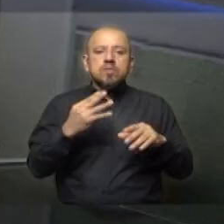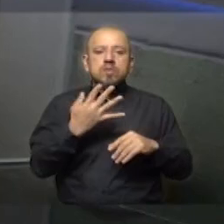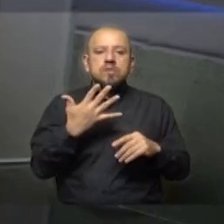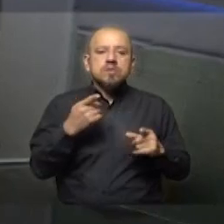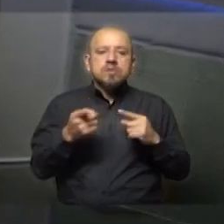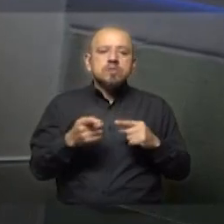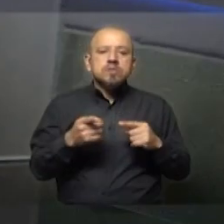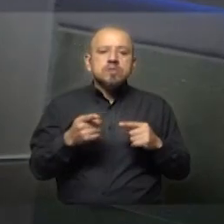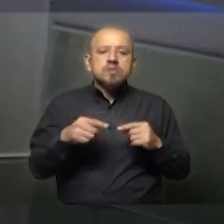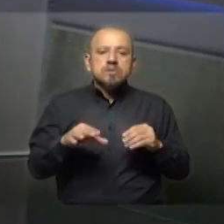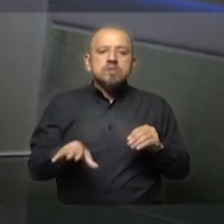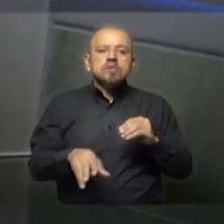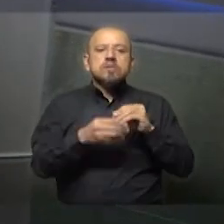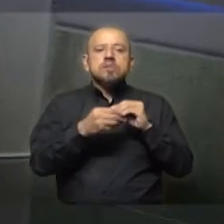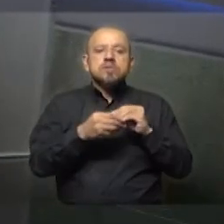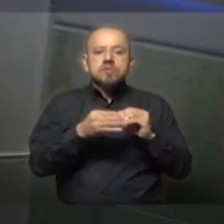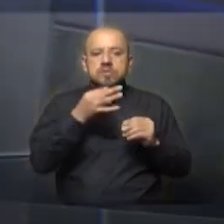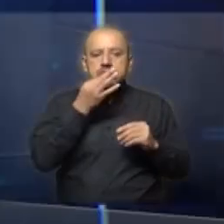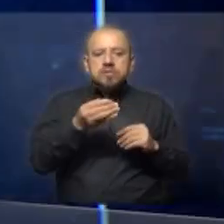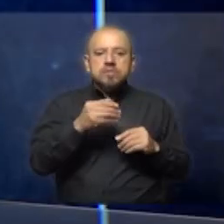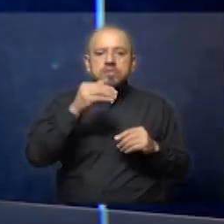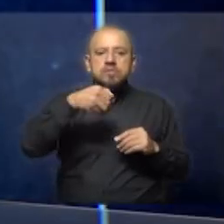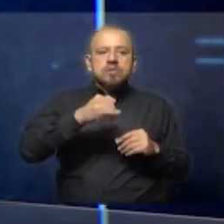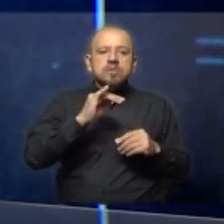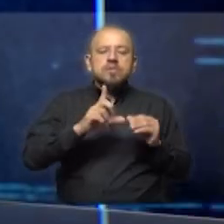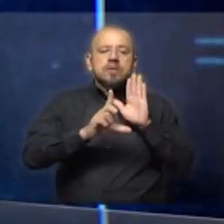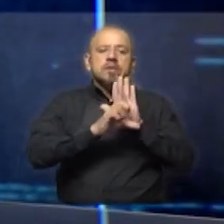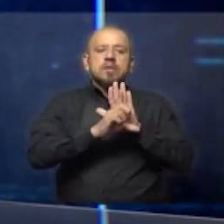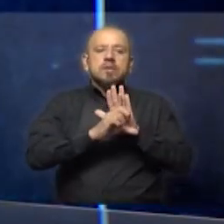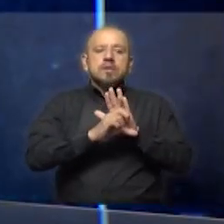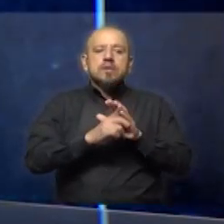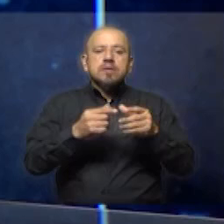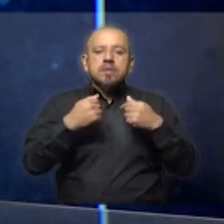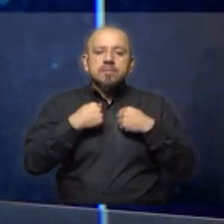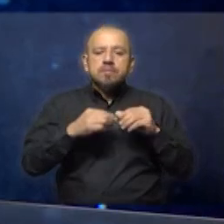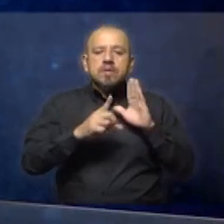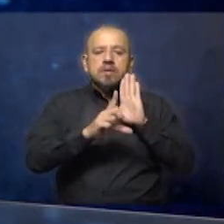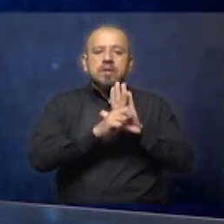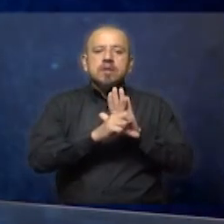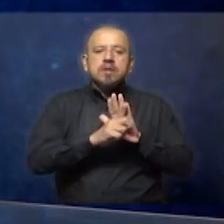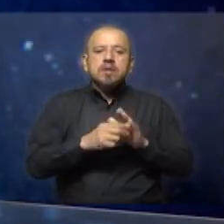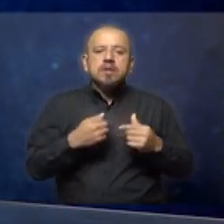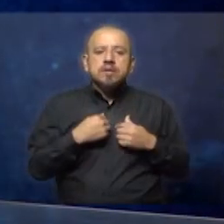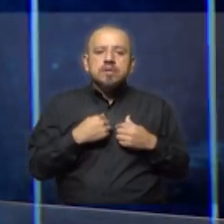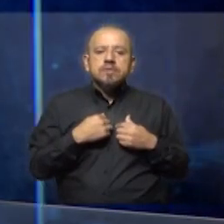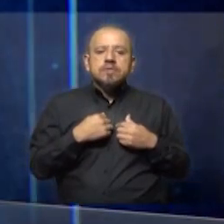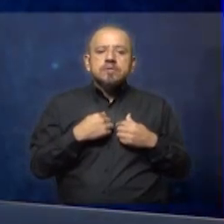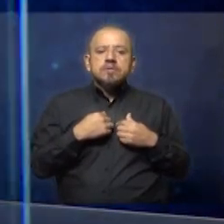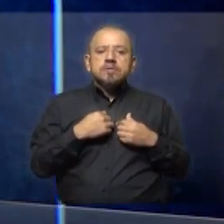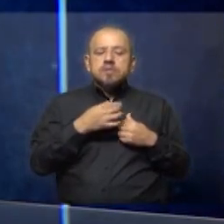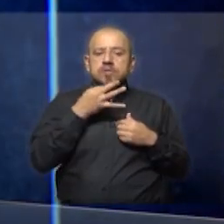ese apéndice y habla de mi ley e incluso cuando habla de mi ley Hace como un mea culpa